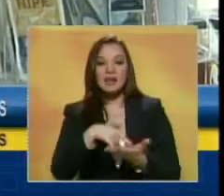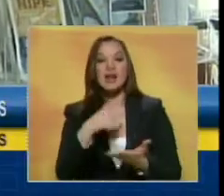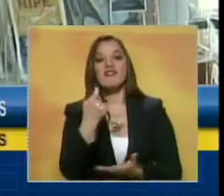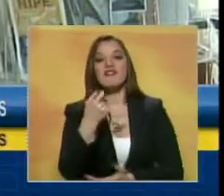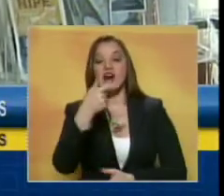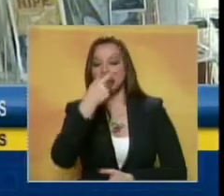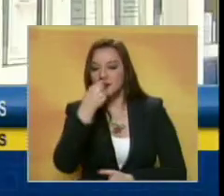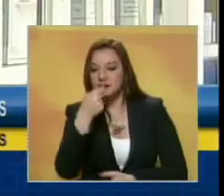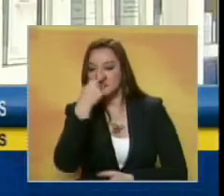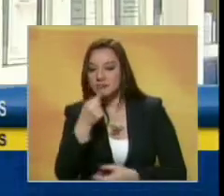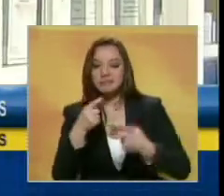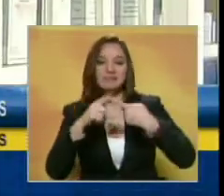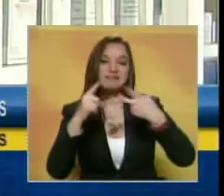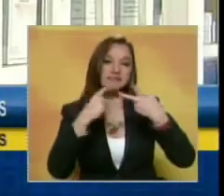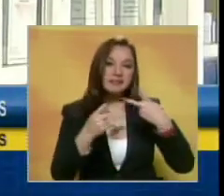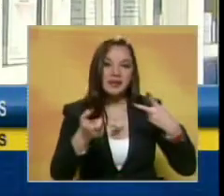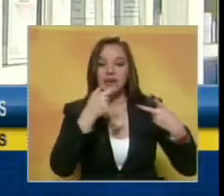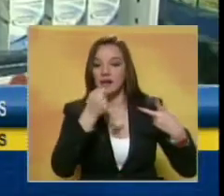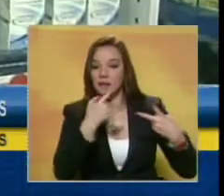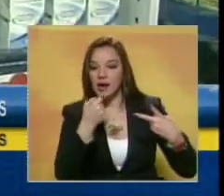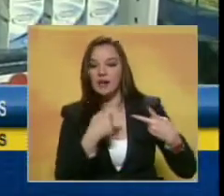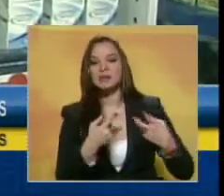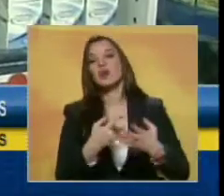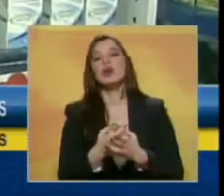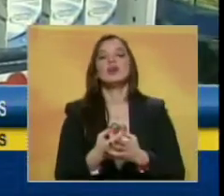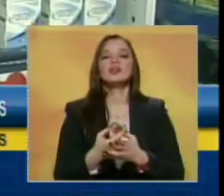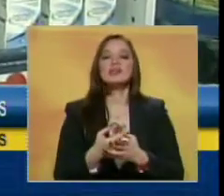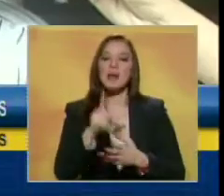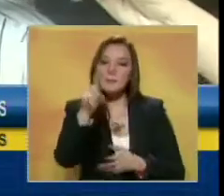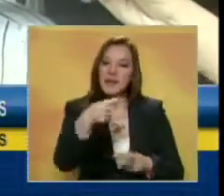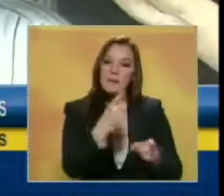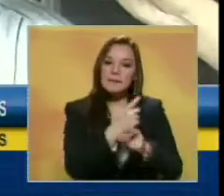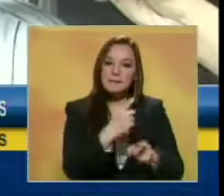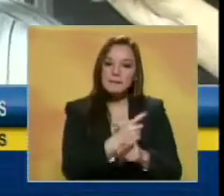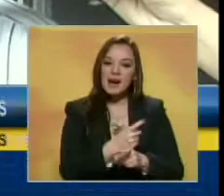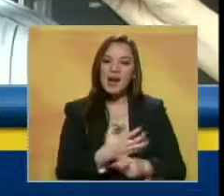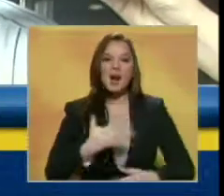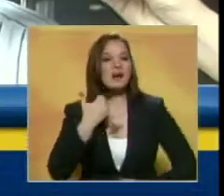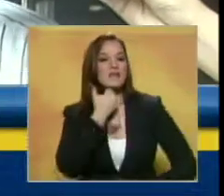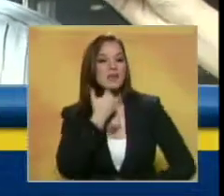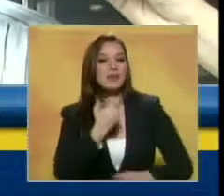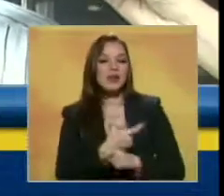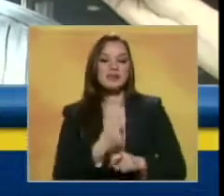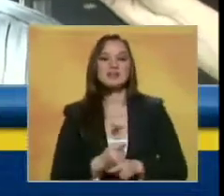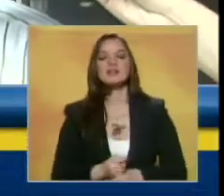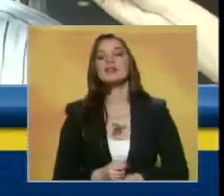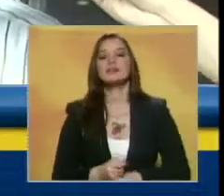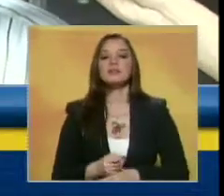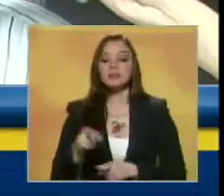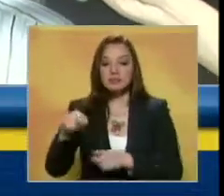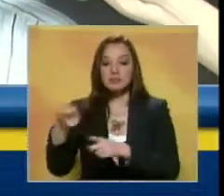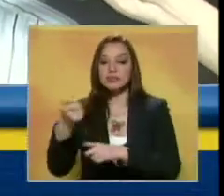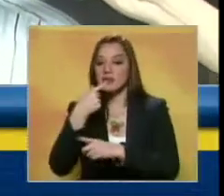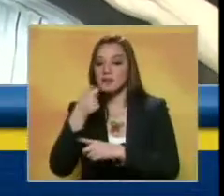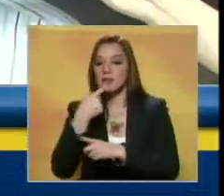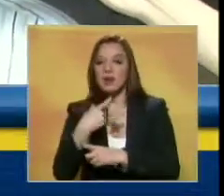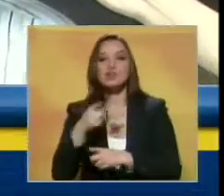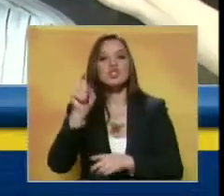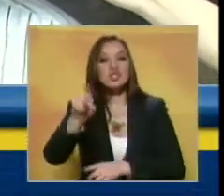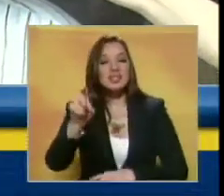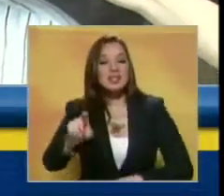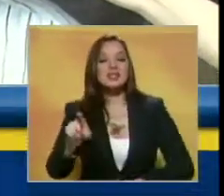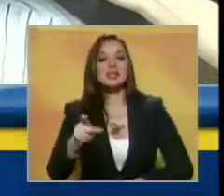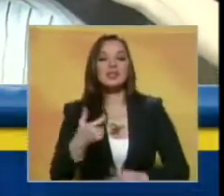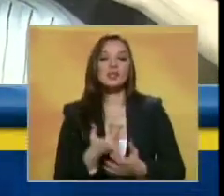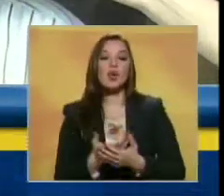antigripales y antipiréticos hasta los productos usados para tratar el cáncer. Este medicamento es un psicotrópico que tengo que tomar porque es